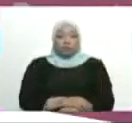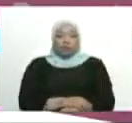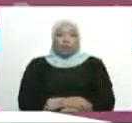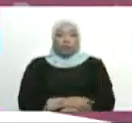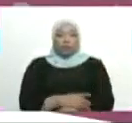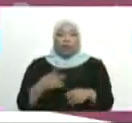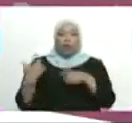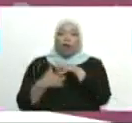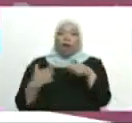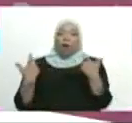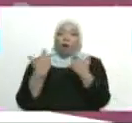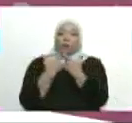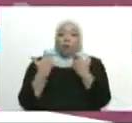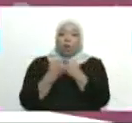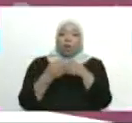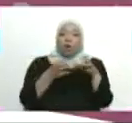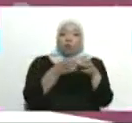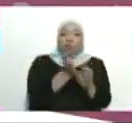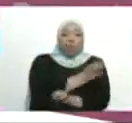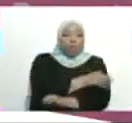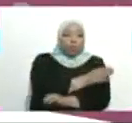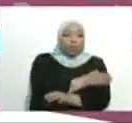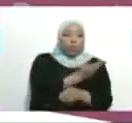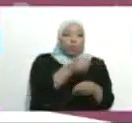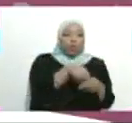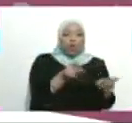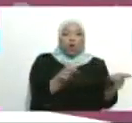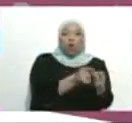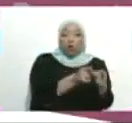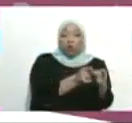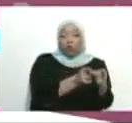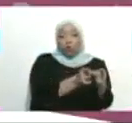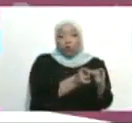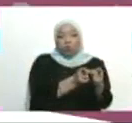una pelea ahí entre un grupo de la oposición, muy reducido de paso.